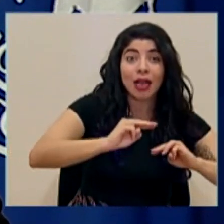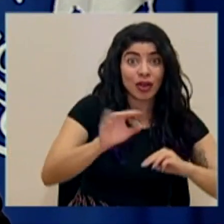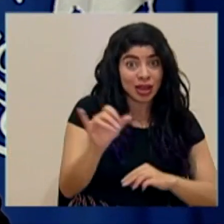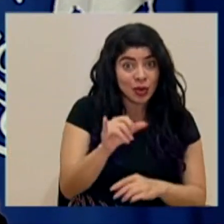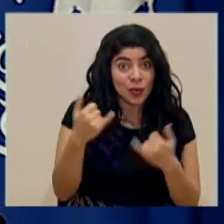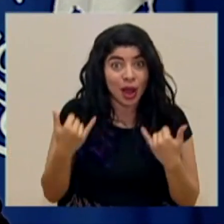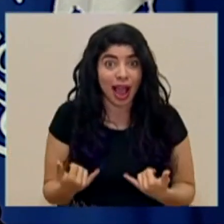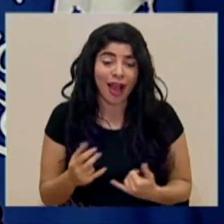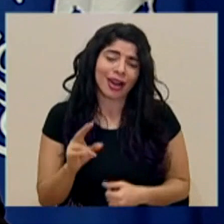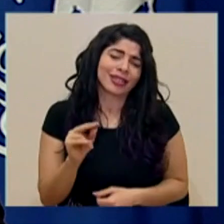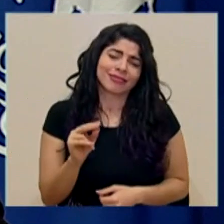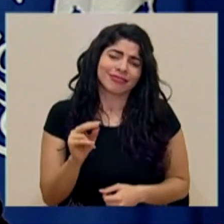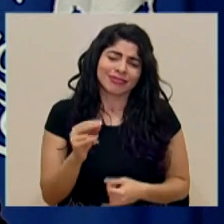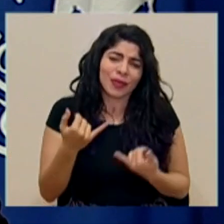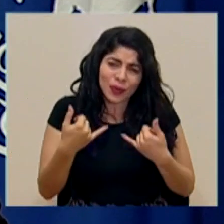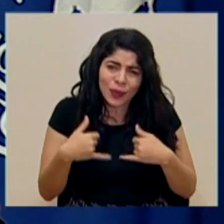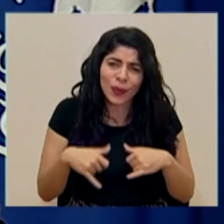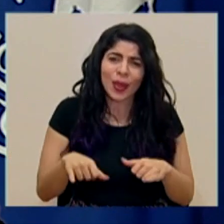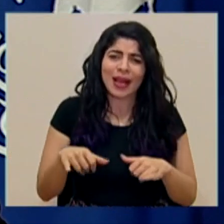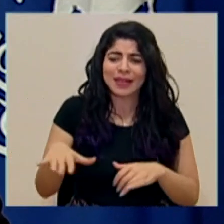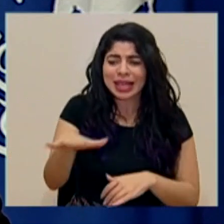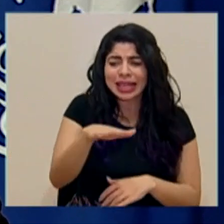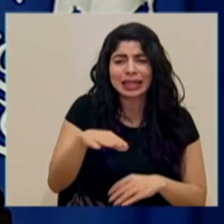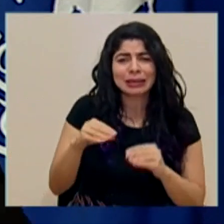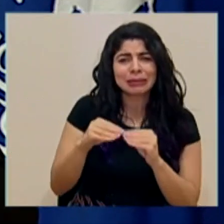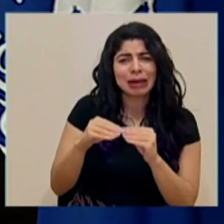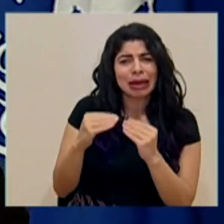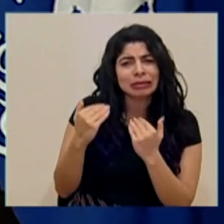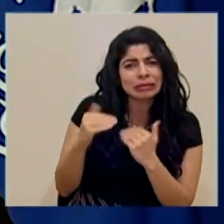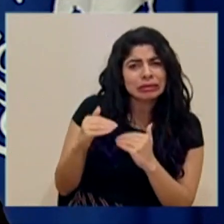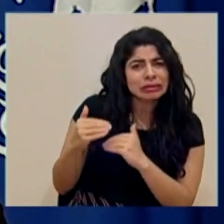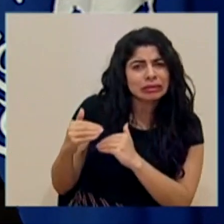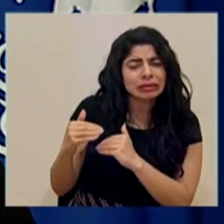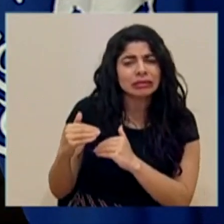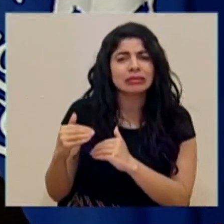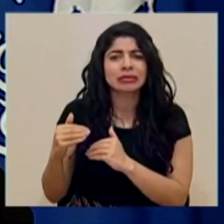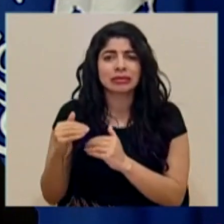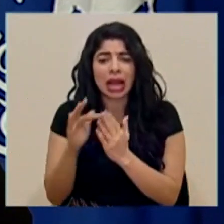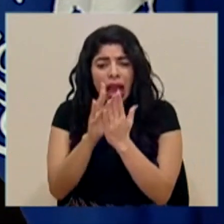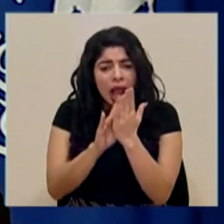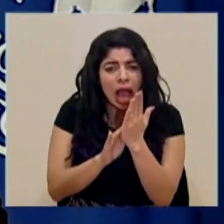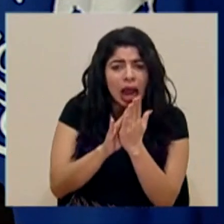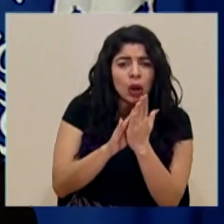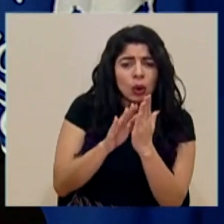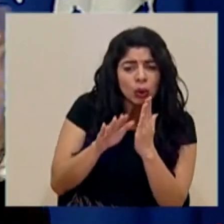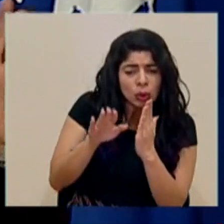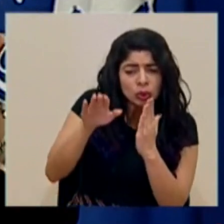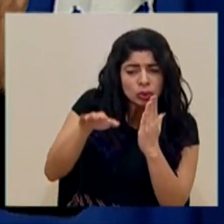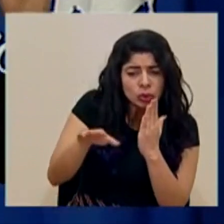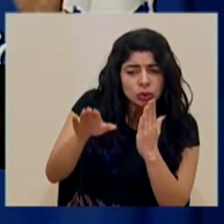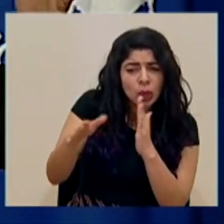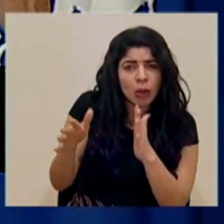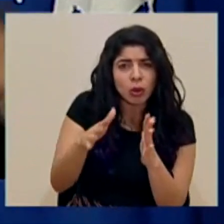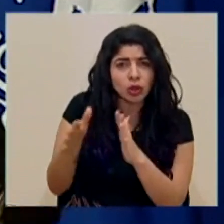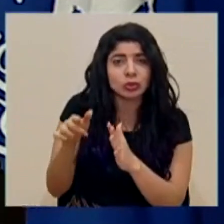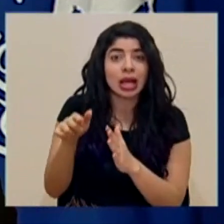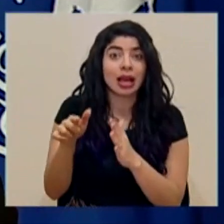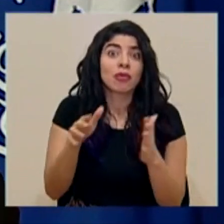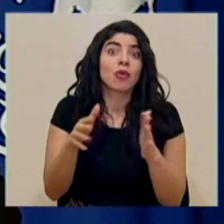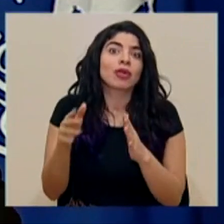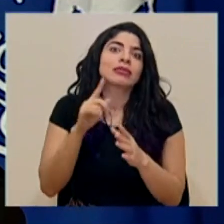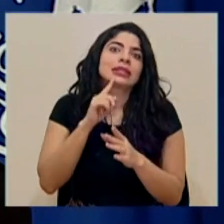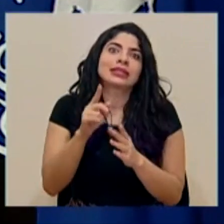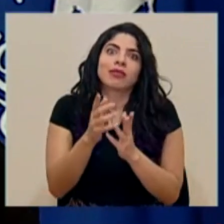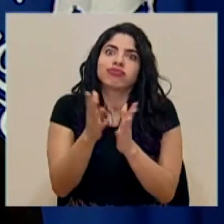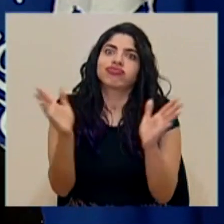el mismo. Sigue siendo un mercado más reducido. Nuestras estimaciones oscilan, y es un rango muy amplio,